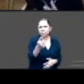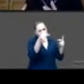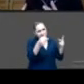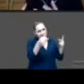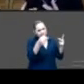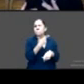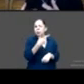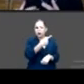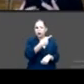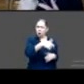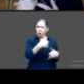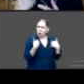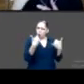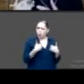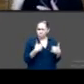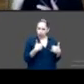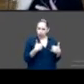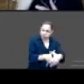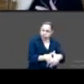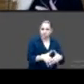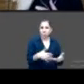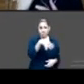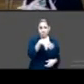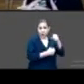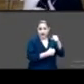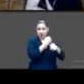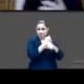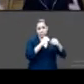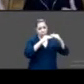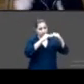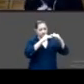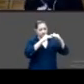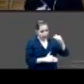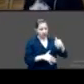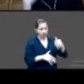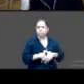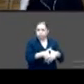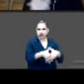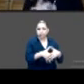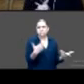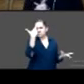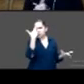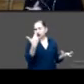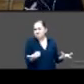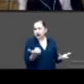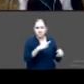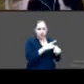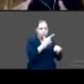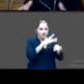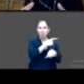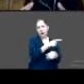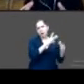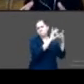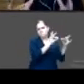en menores de 15 años, que sobre todo la violencia ahí es un factor que es el que tiene mayor incidencia y que